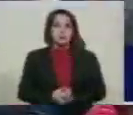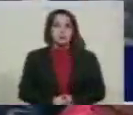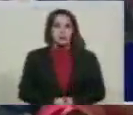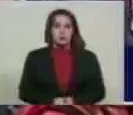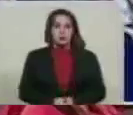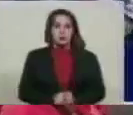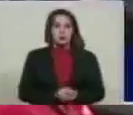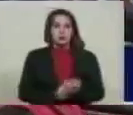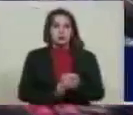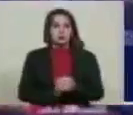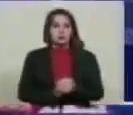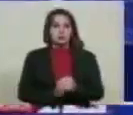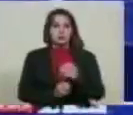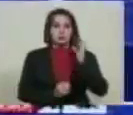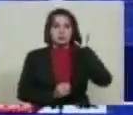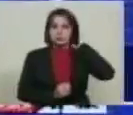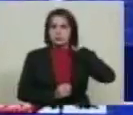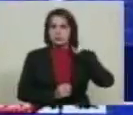Y el pueblo